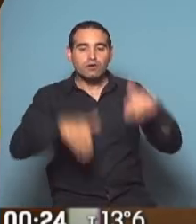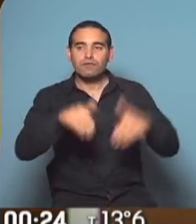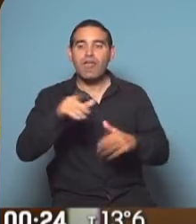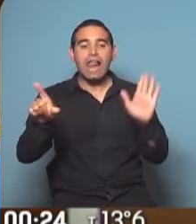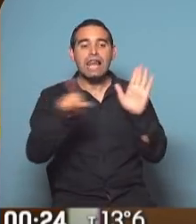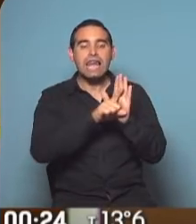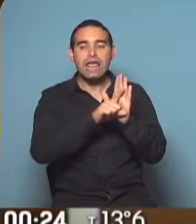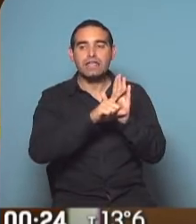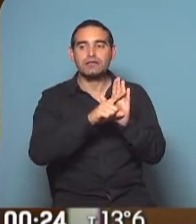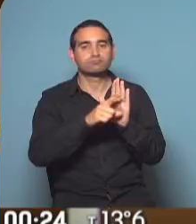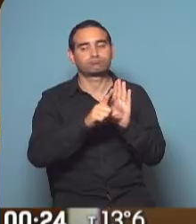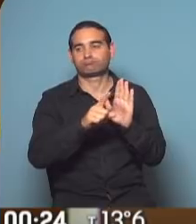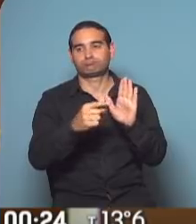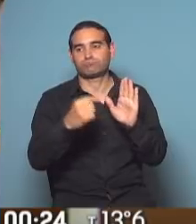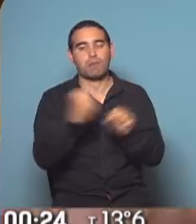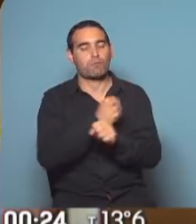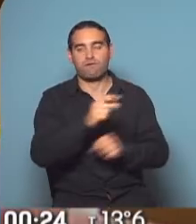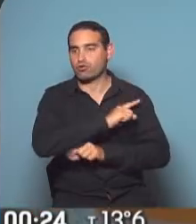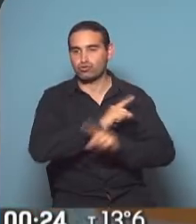afectan en la materia electoral